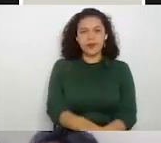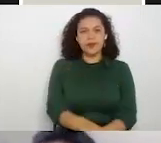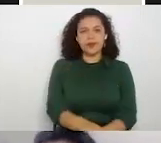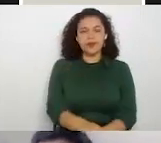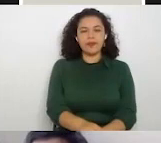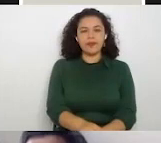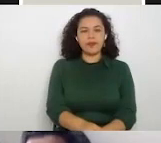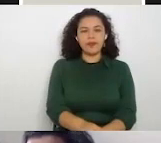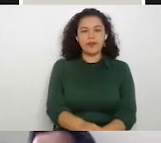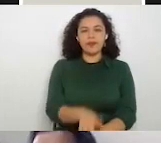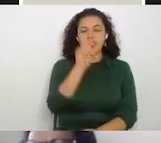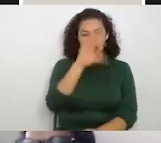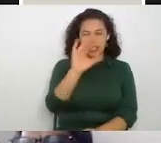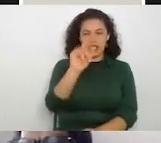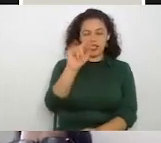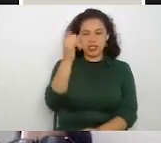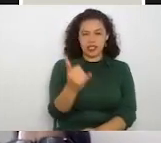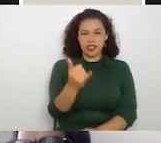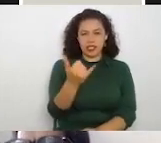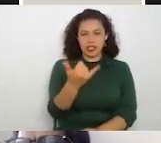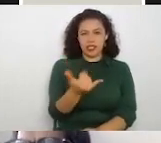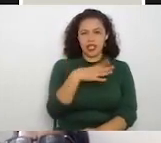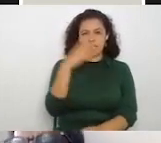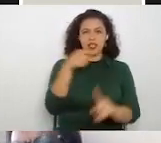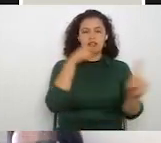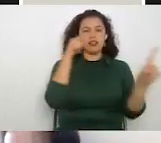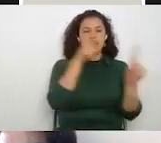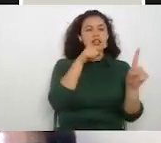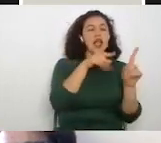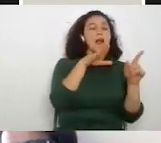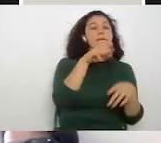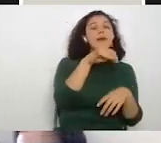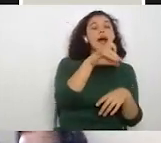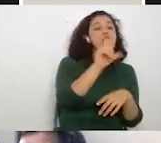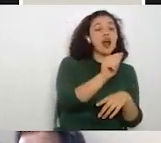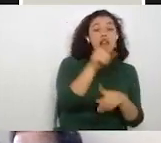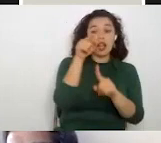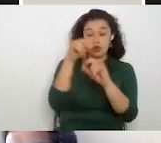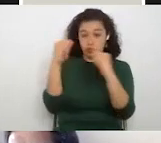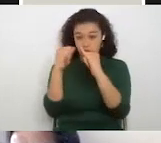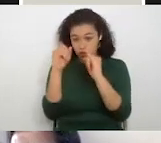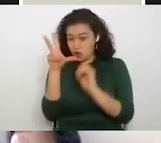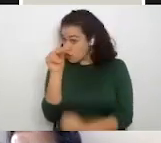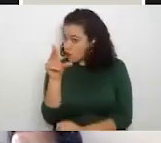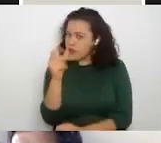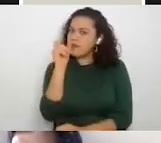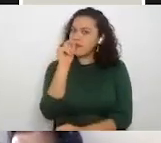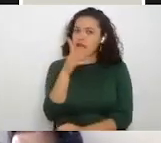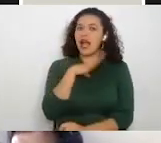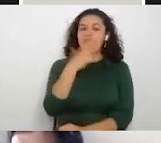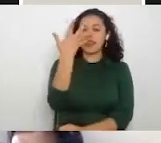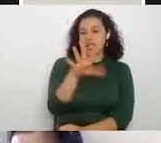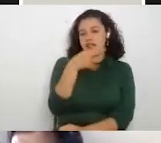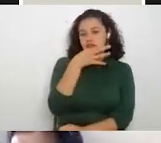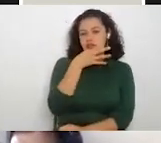Sí, como bien dijo Cristi, es el objetivo del manual, no de la organización. Igualmente vamos a tener 10 minutos, prácticamente con